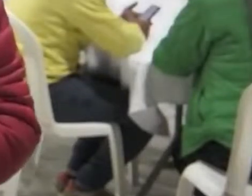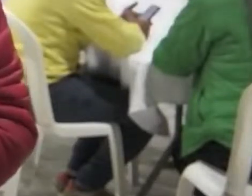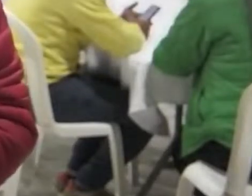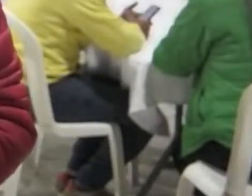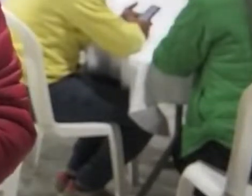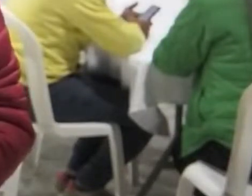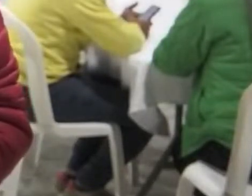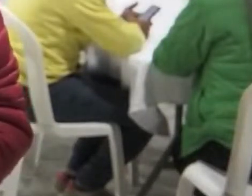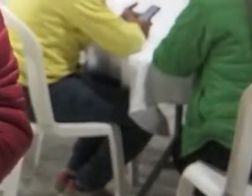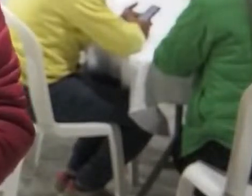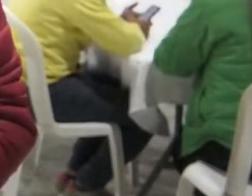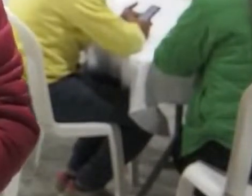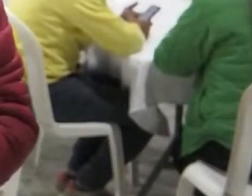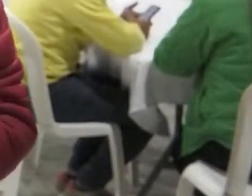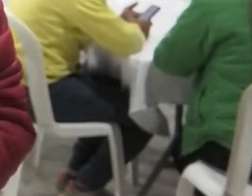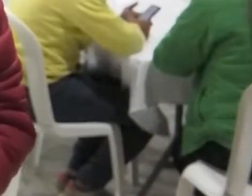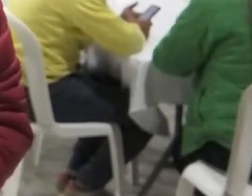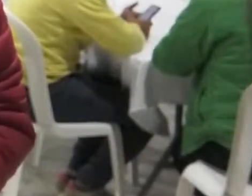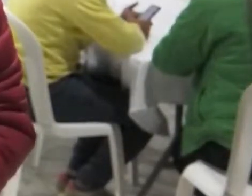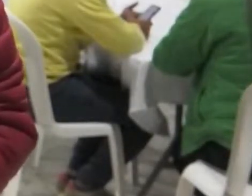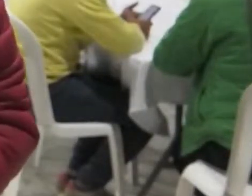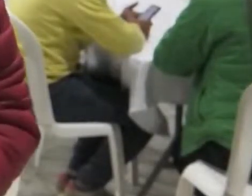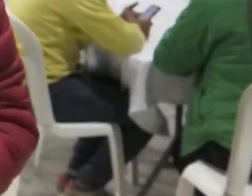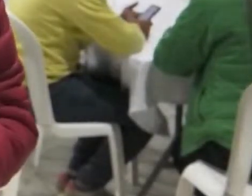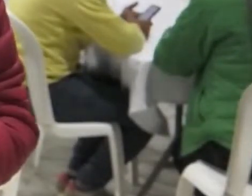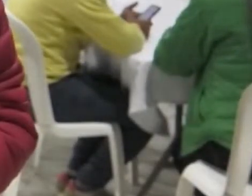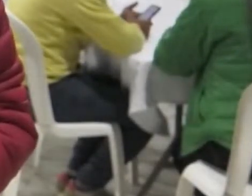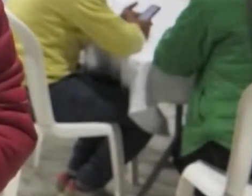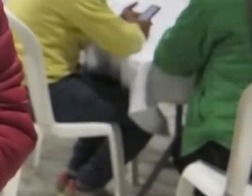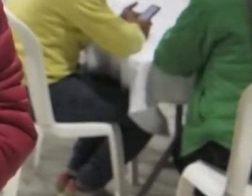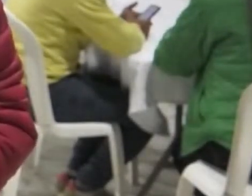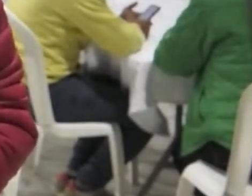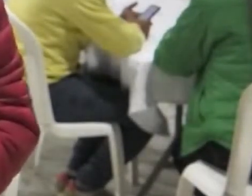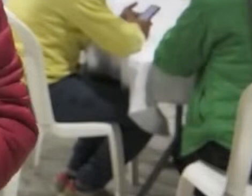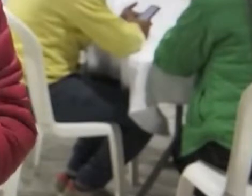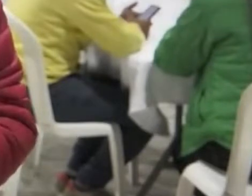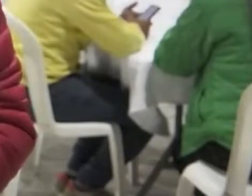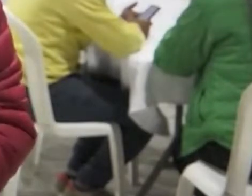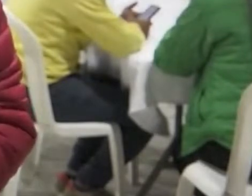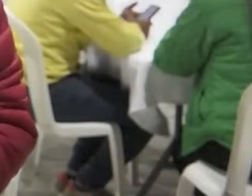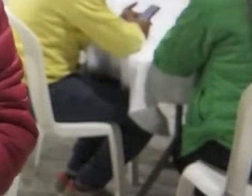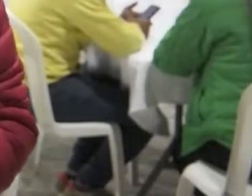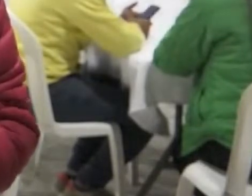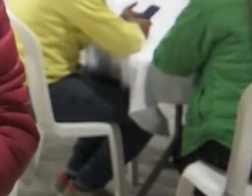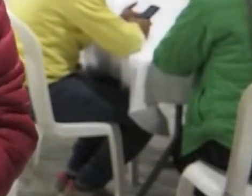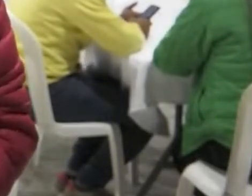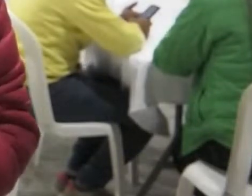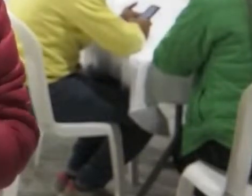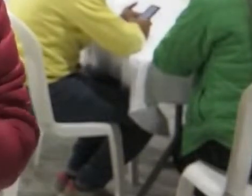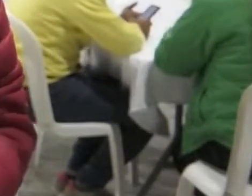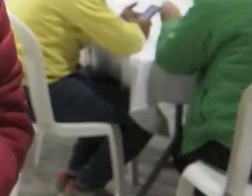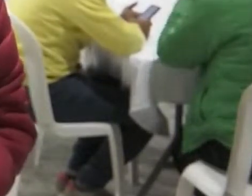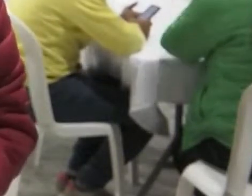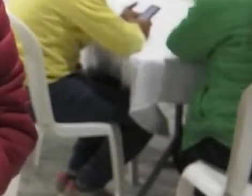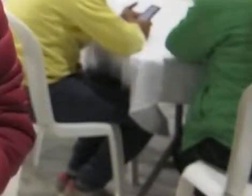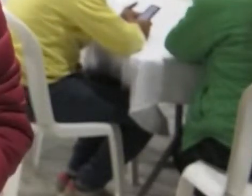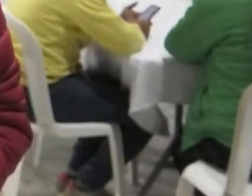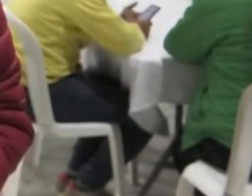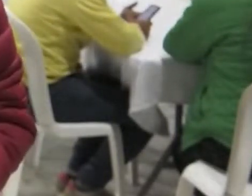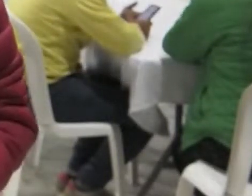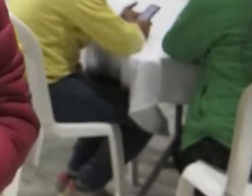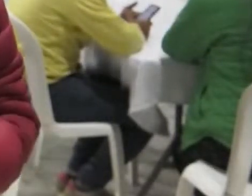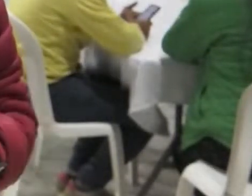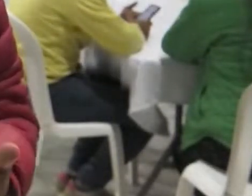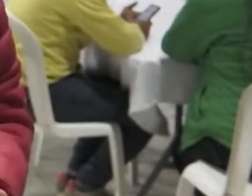siendo ese departamento libertario, ese departamento que trabaja y le aporta al PIB